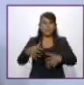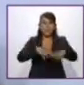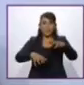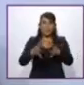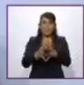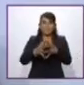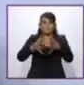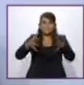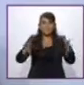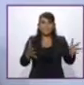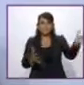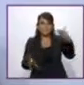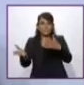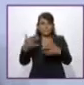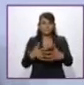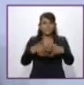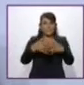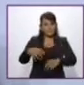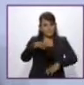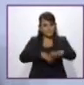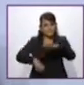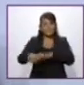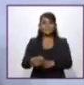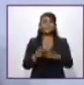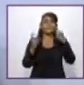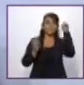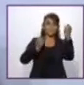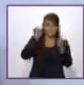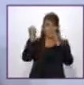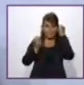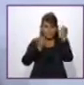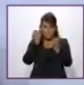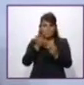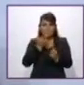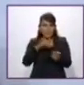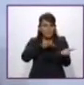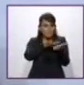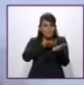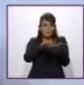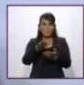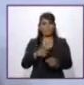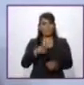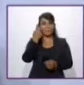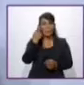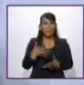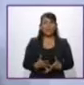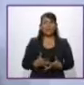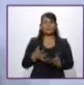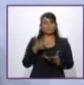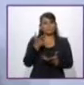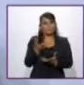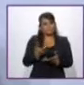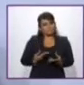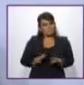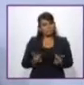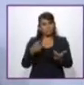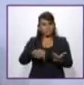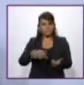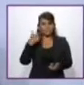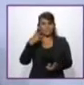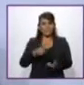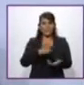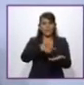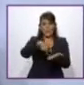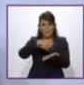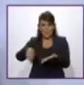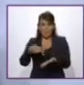las grandes empresas turísticas y que nos puedan atraer una gran cantidad de derrama económica. Vamos a echar a